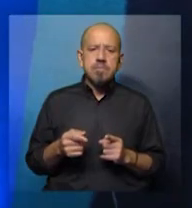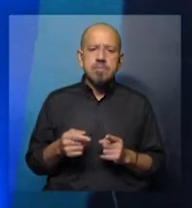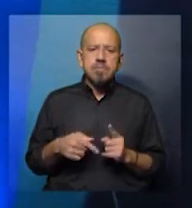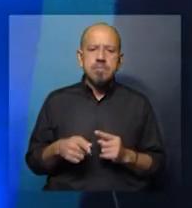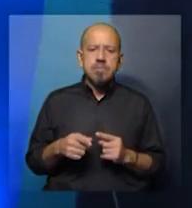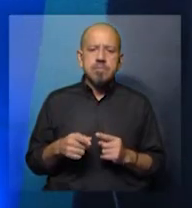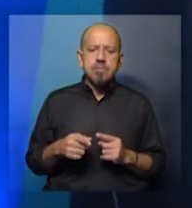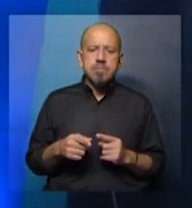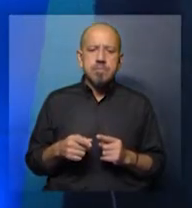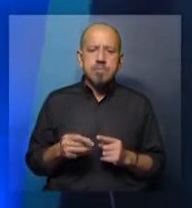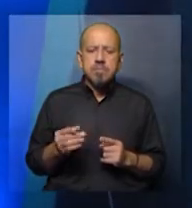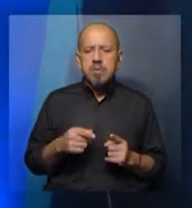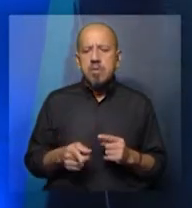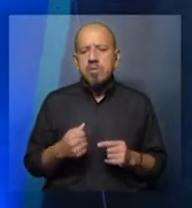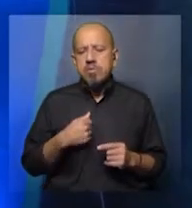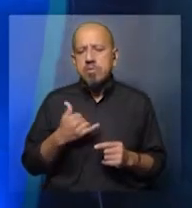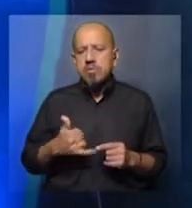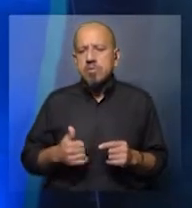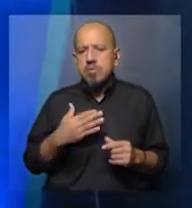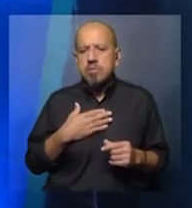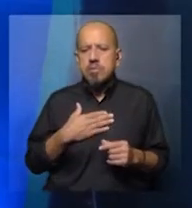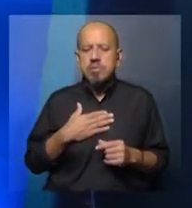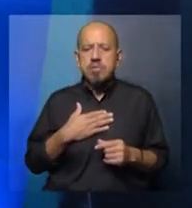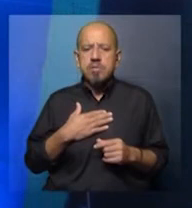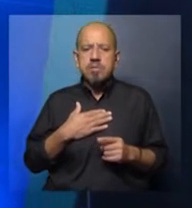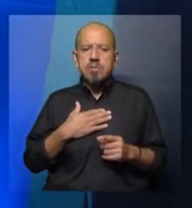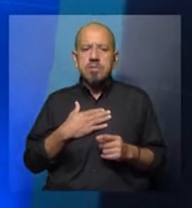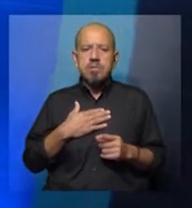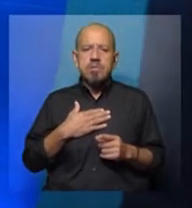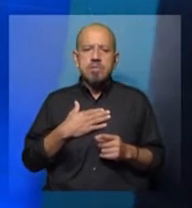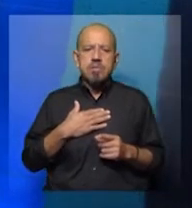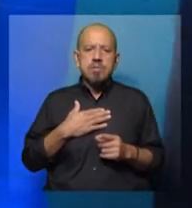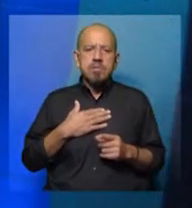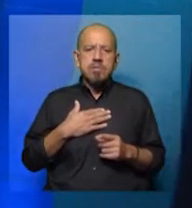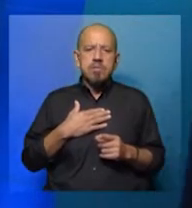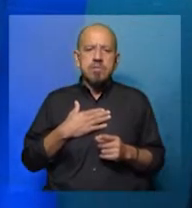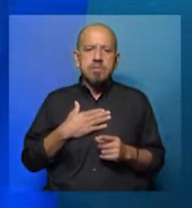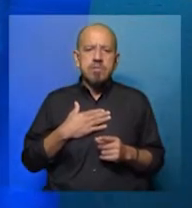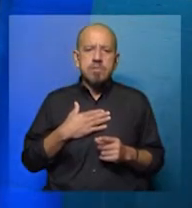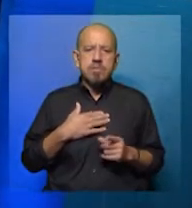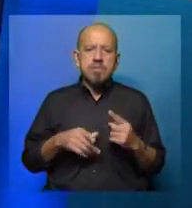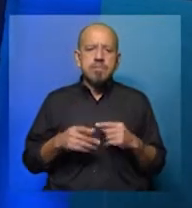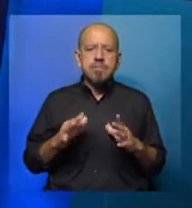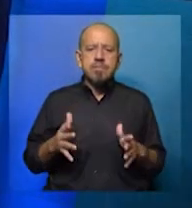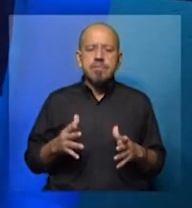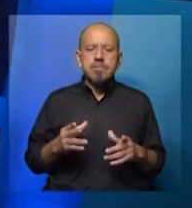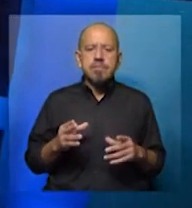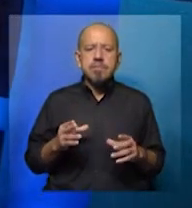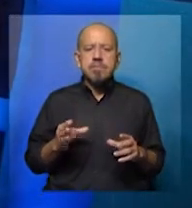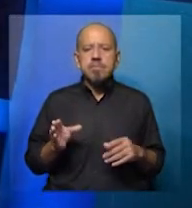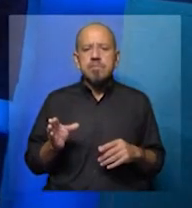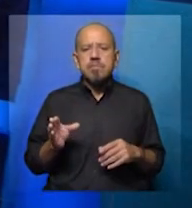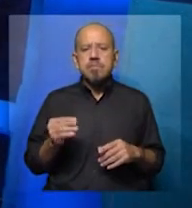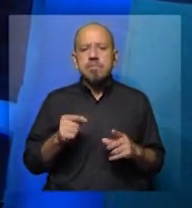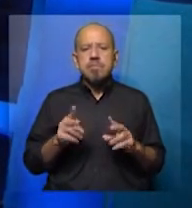nudos críticos no nuestros núcleos delirantes dice la gente no y ella el tema de todo lo que tiene que ver con la aplicación